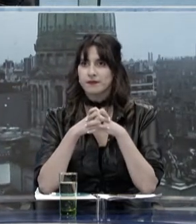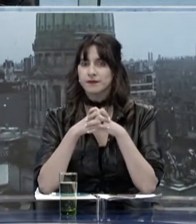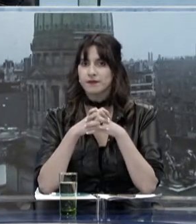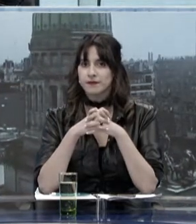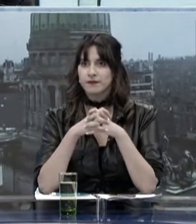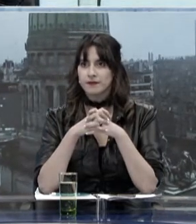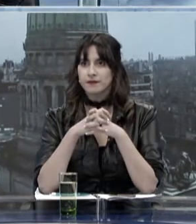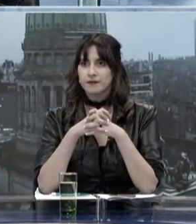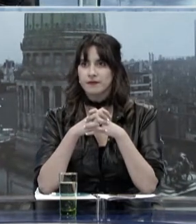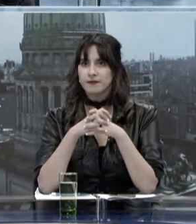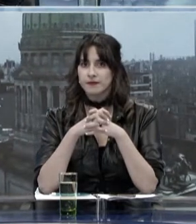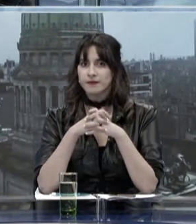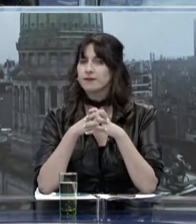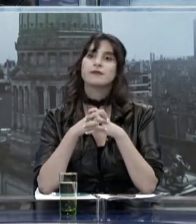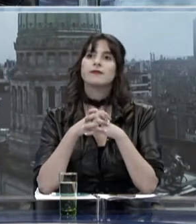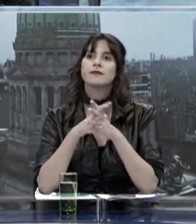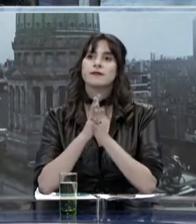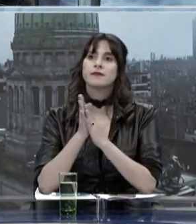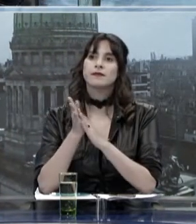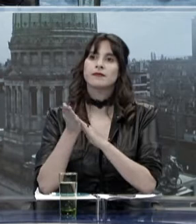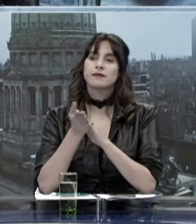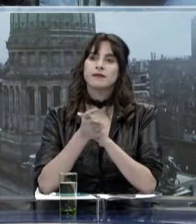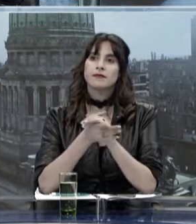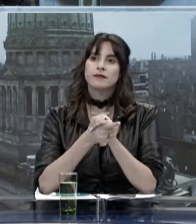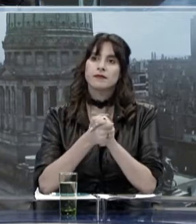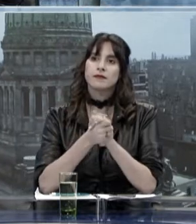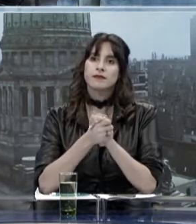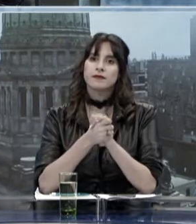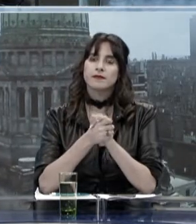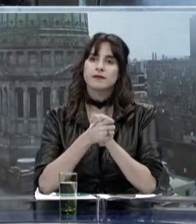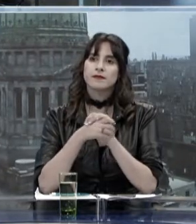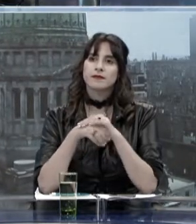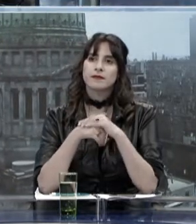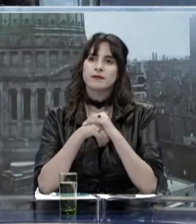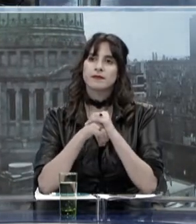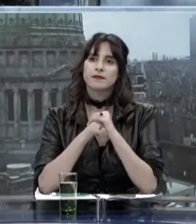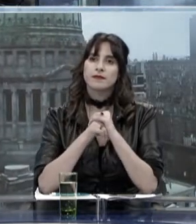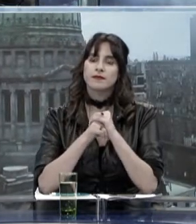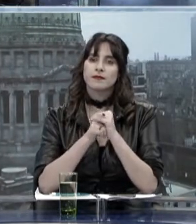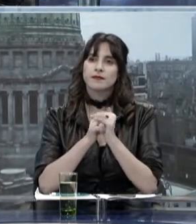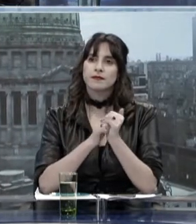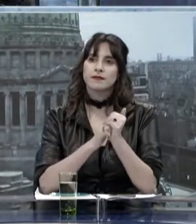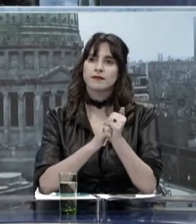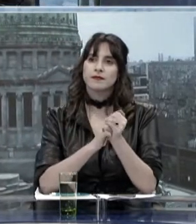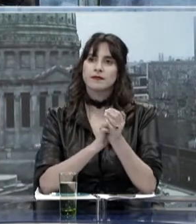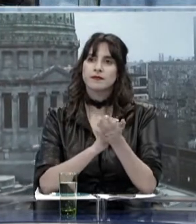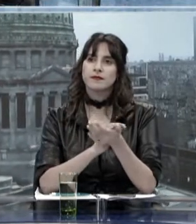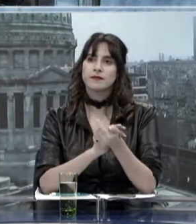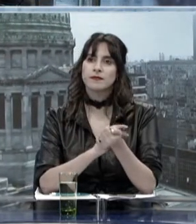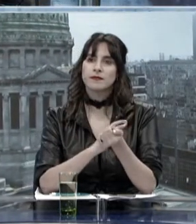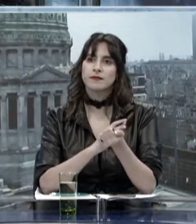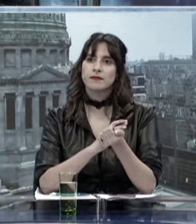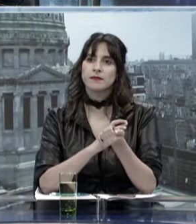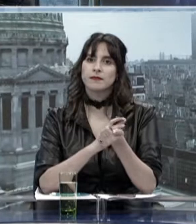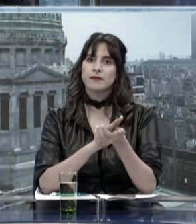estos aportes. Hemos evitado la discusión ética o moral a través de la cual ellos generaron estas grandes fortunas.